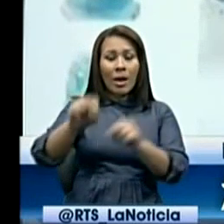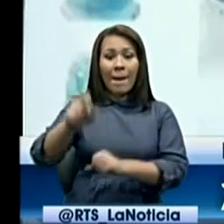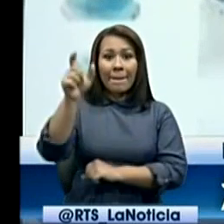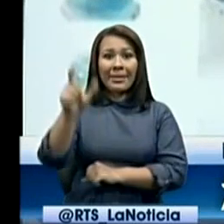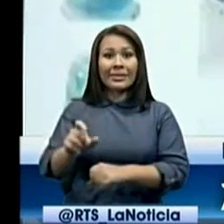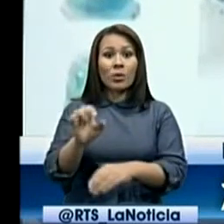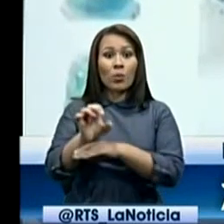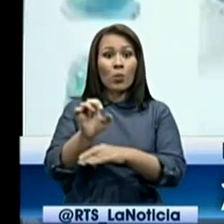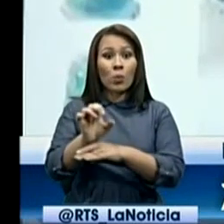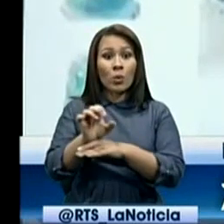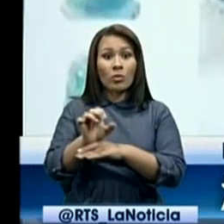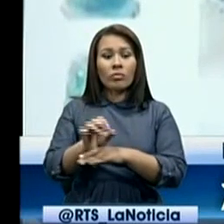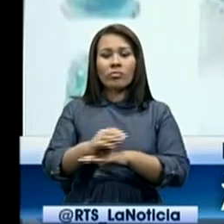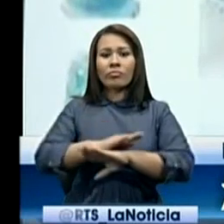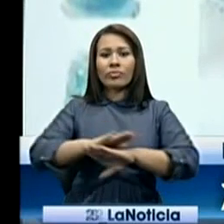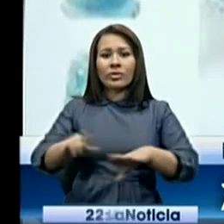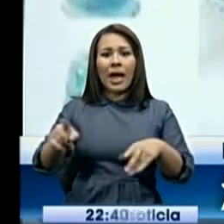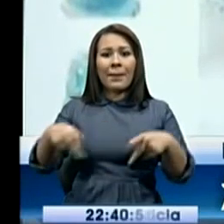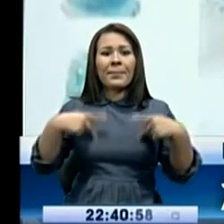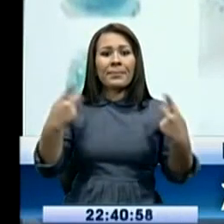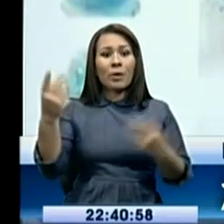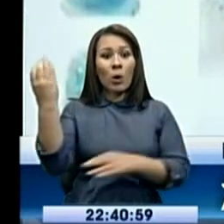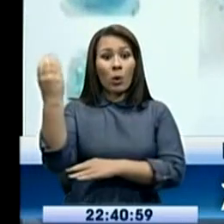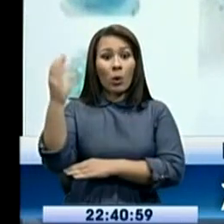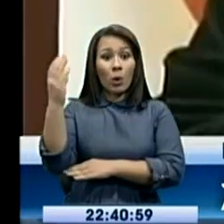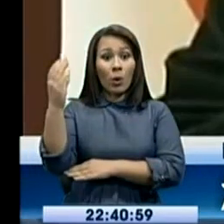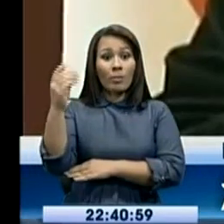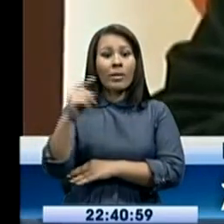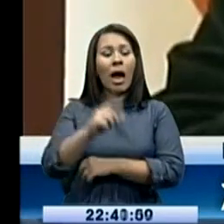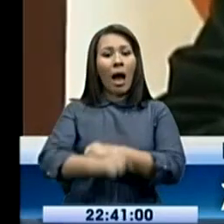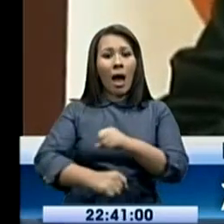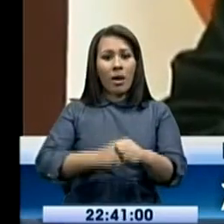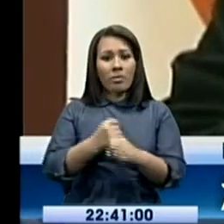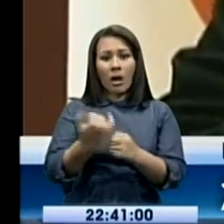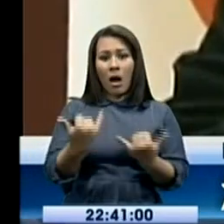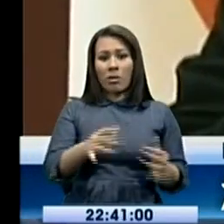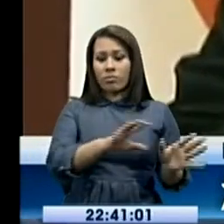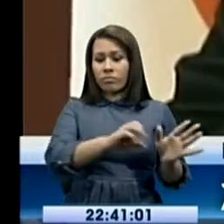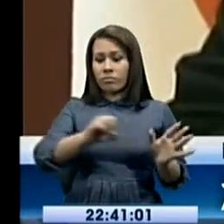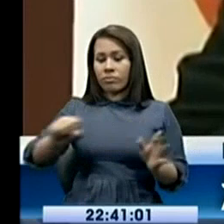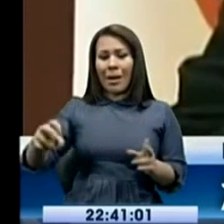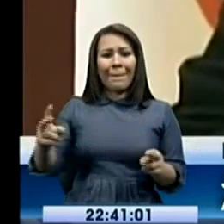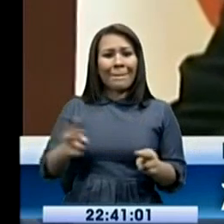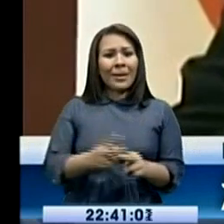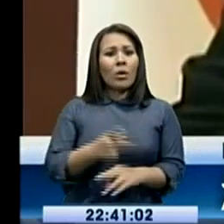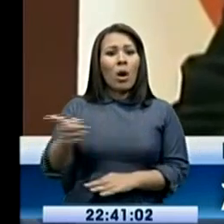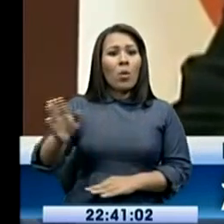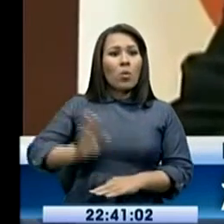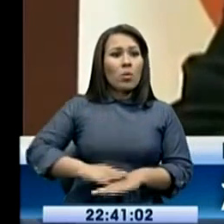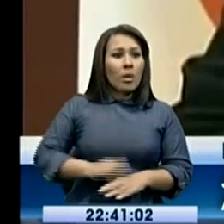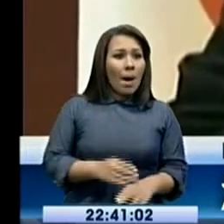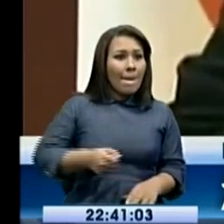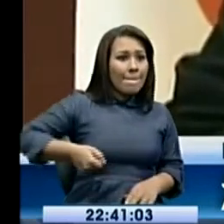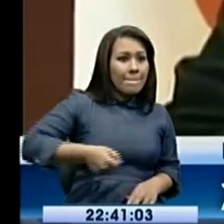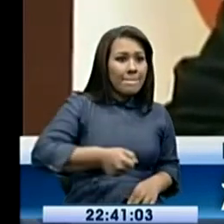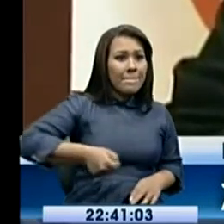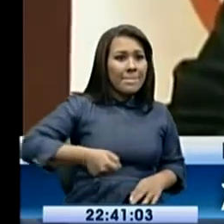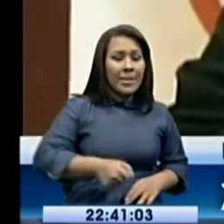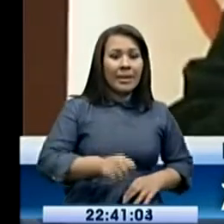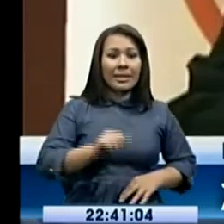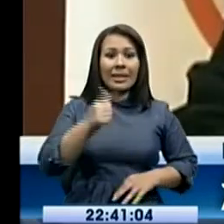ecuatoriana, quien residió en un tiempo en Colombia. Estaba sindicado de la atroz masacre de 17 ciudadanos en